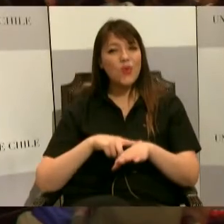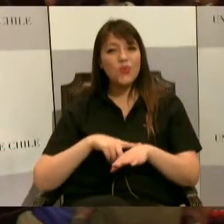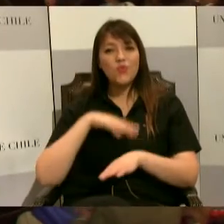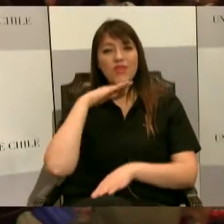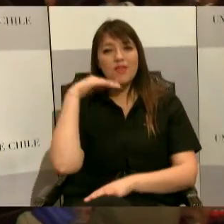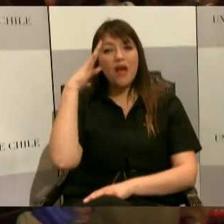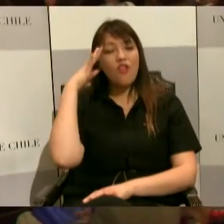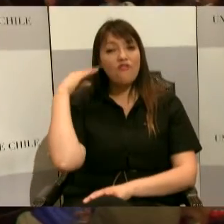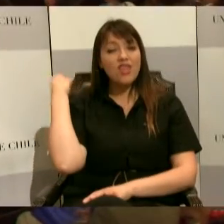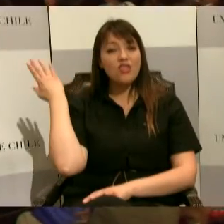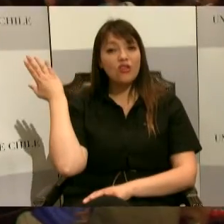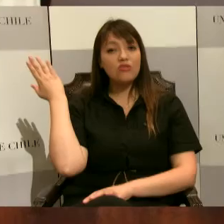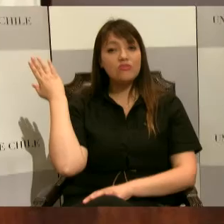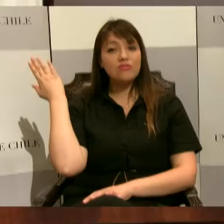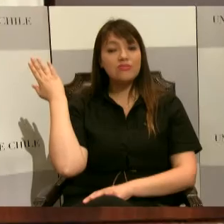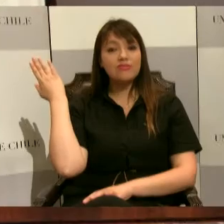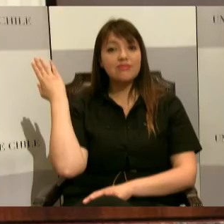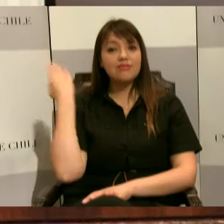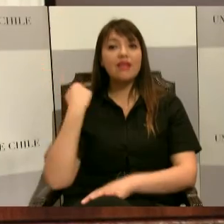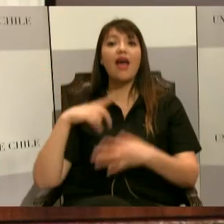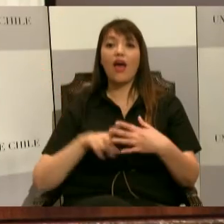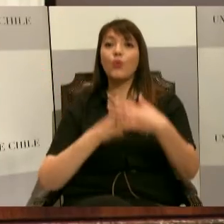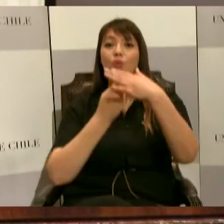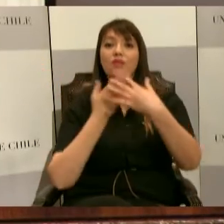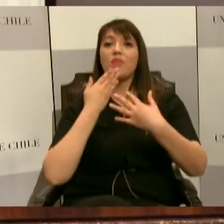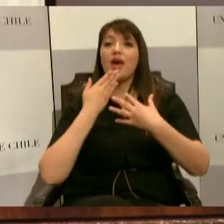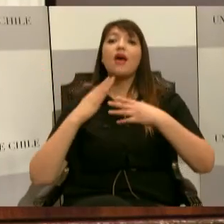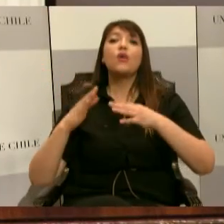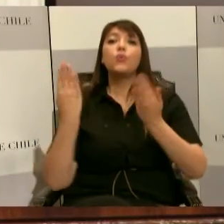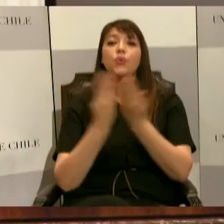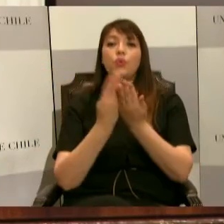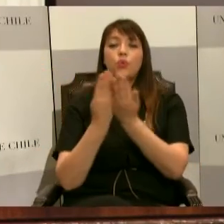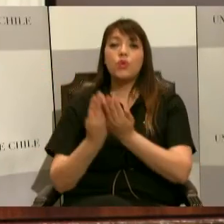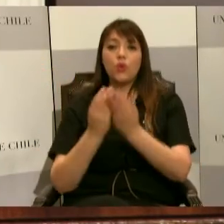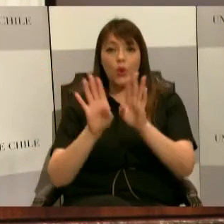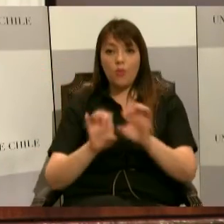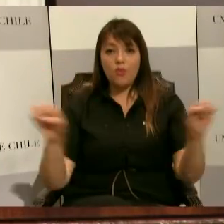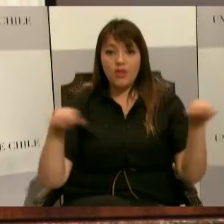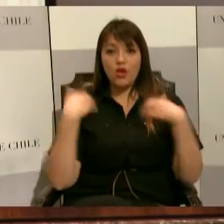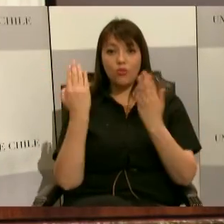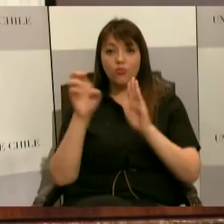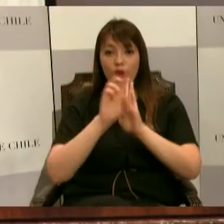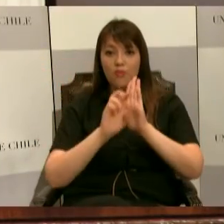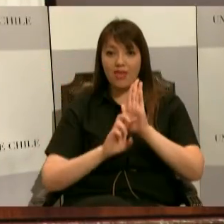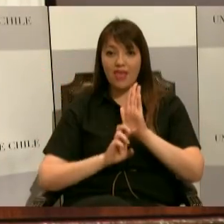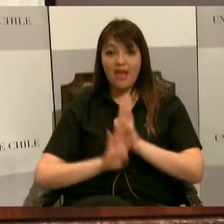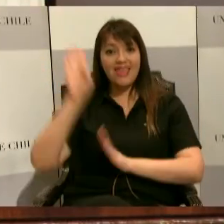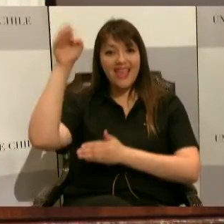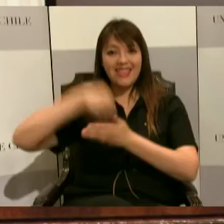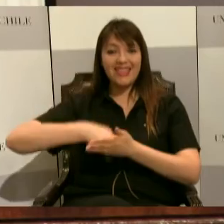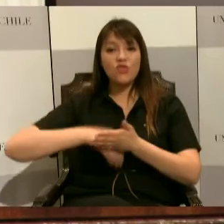olvido. Surgió entre un alzamiento estudiantil y un compromiso programático electoral